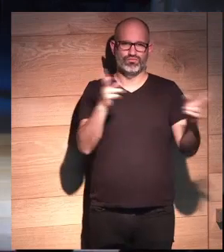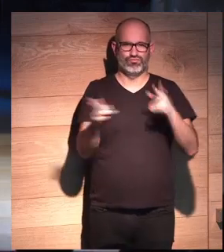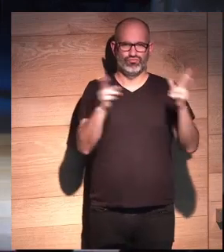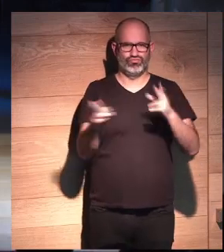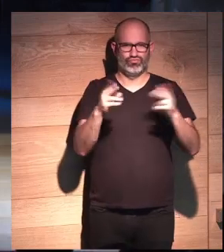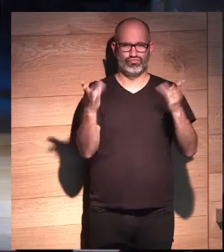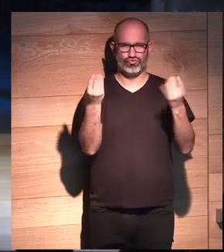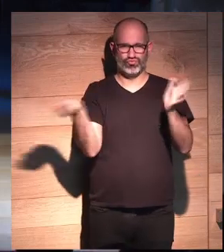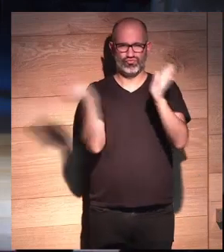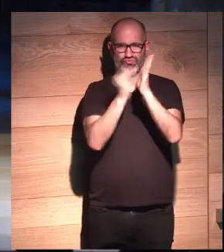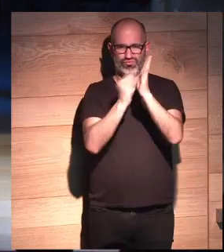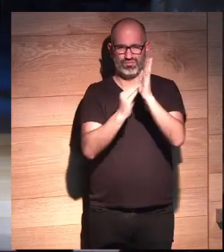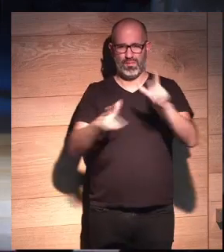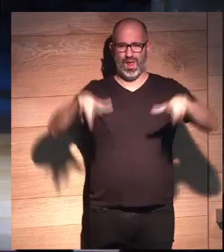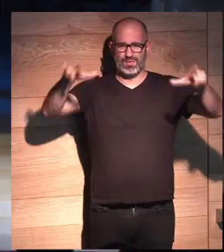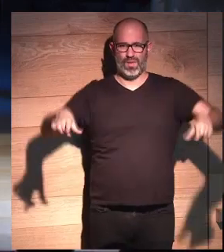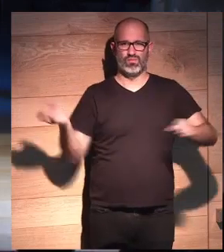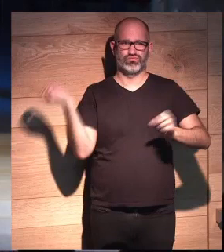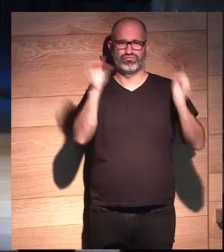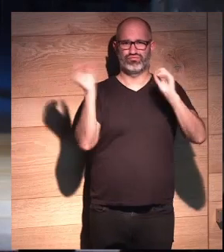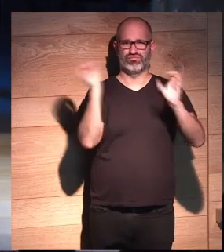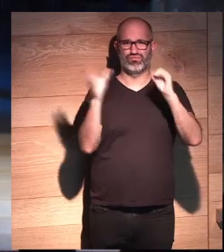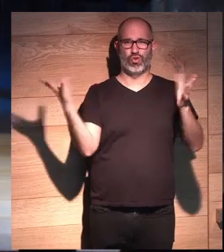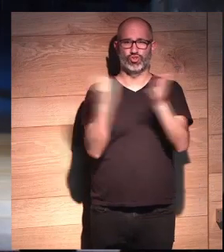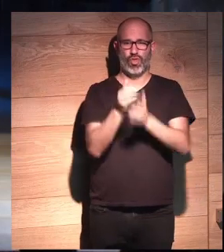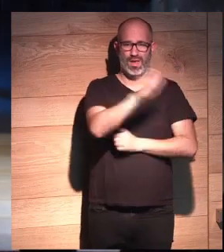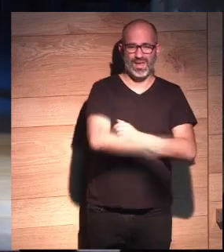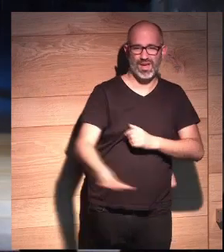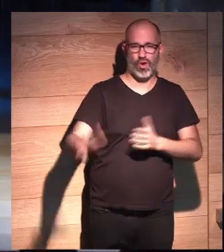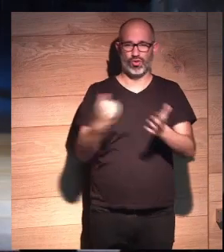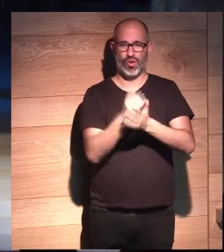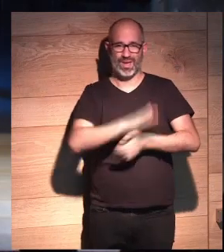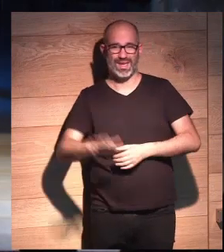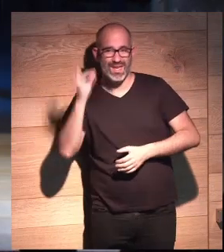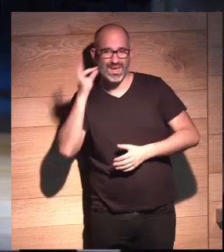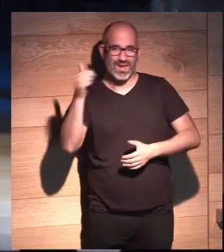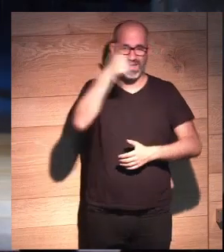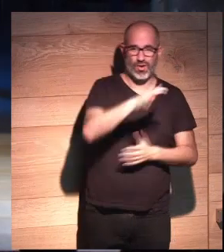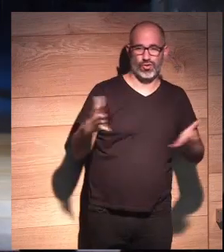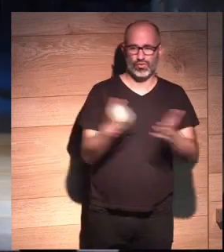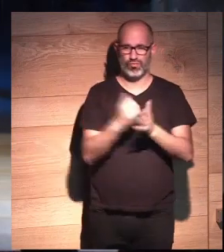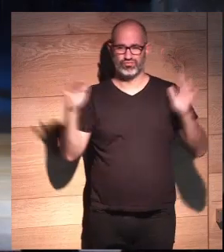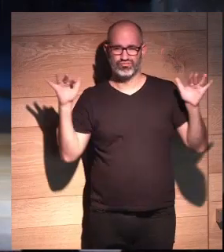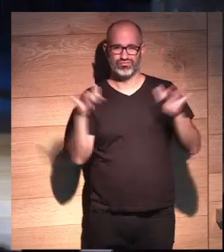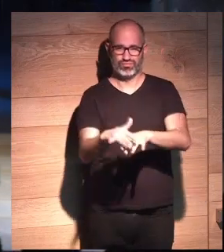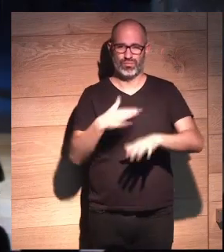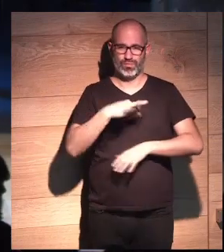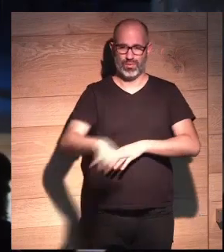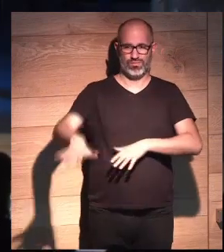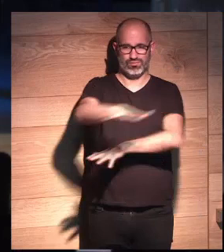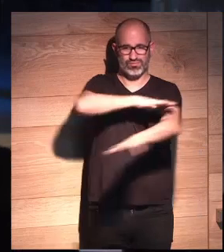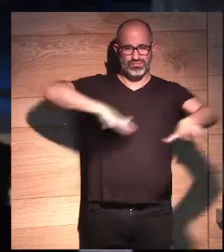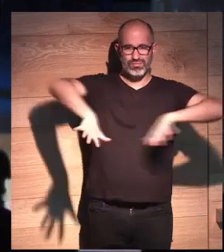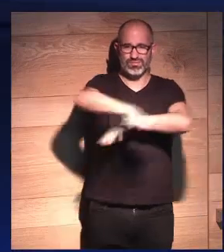conciliable. Habilitaremos un espacio para que todos los hijos y las hijas de nuestras residentes, de nuestras tutoras y de nuestros profesores